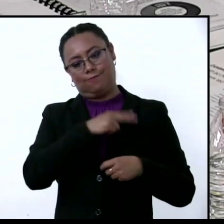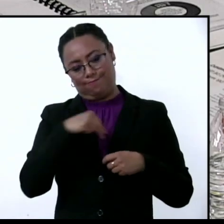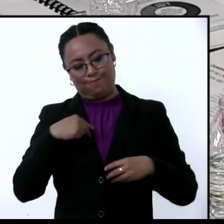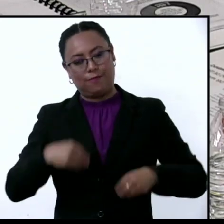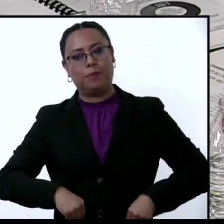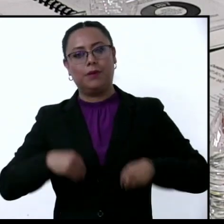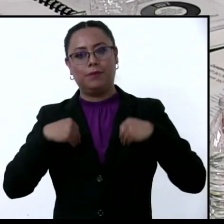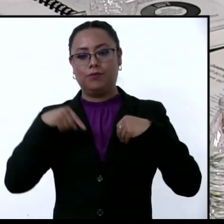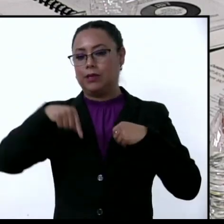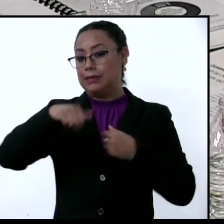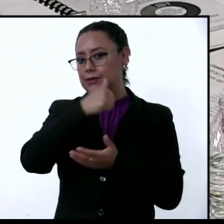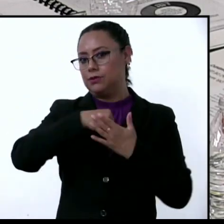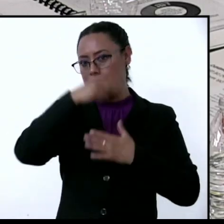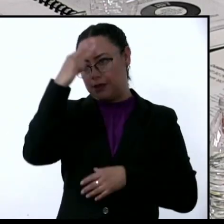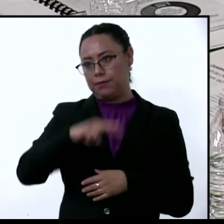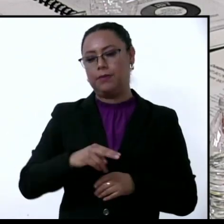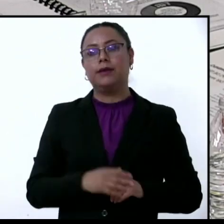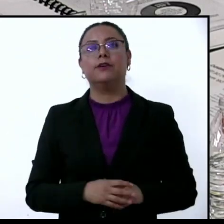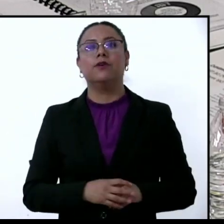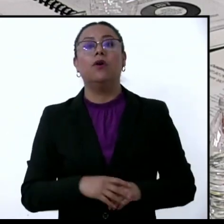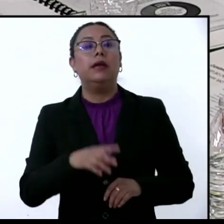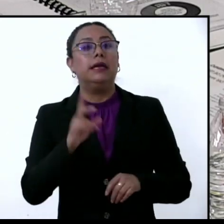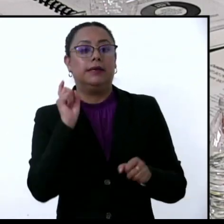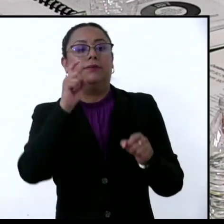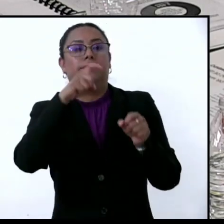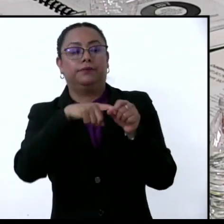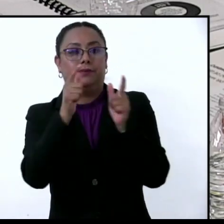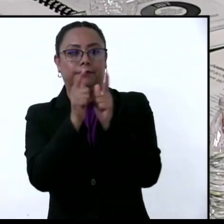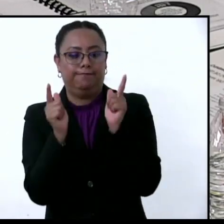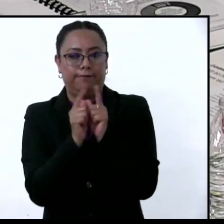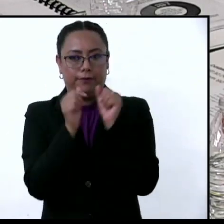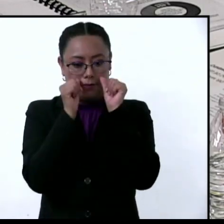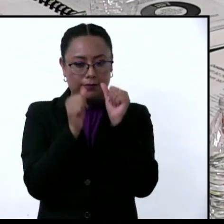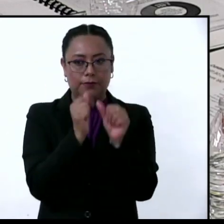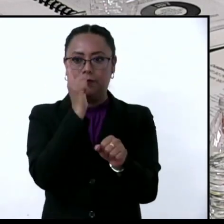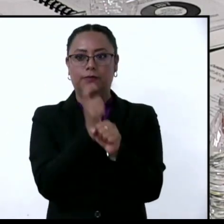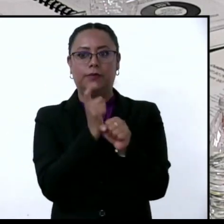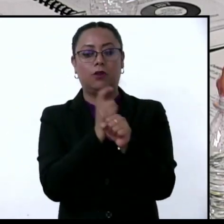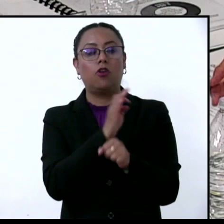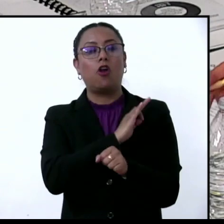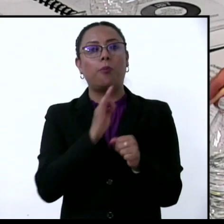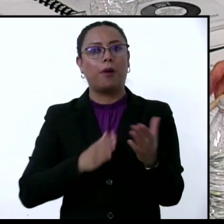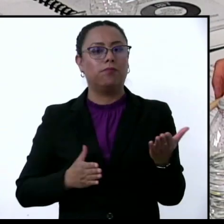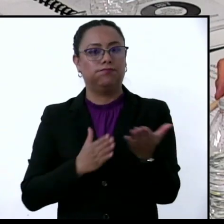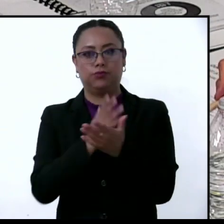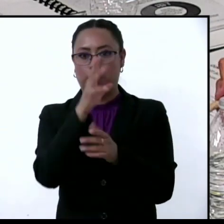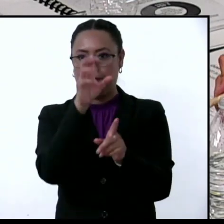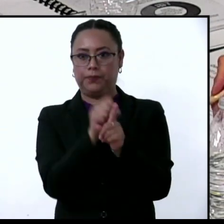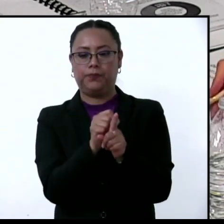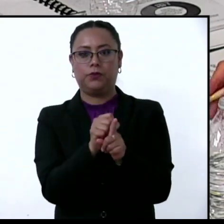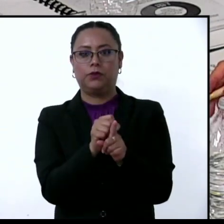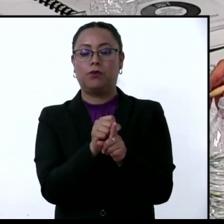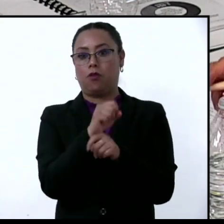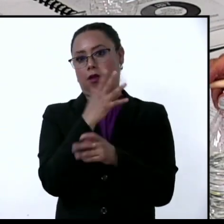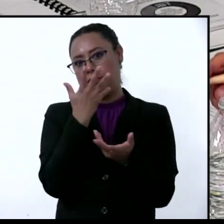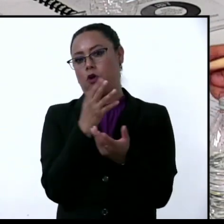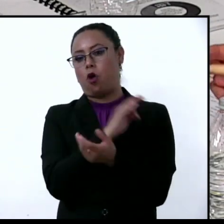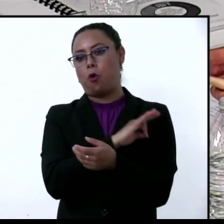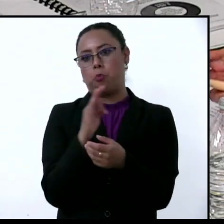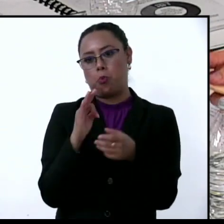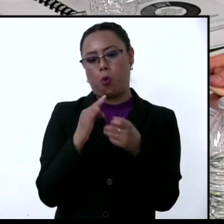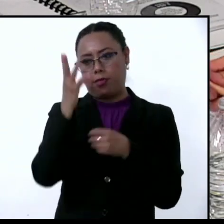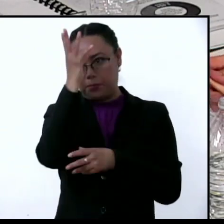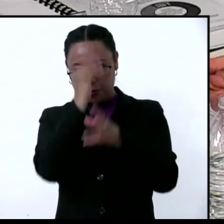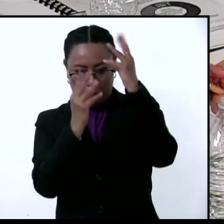esta ciudad, pertenecientes a los grupos de atención prioritaria, tengan acceso a una oferta de capacitación y certificación